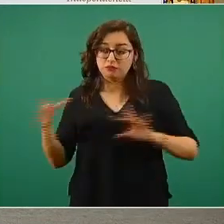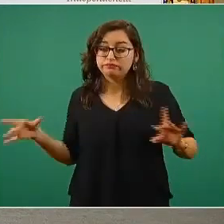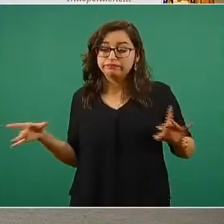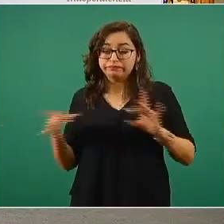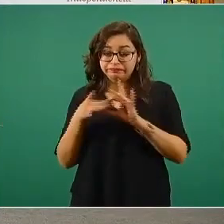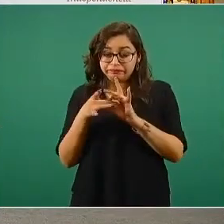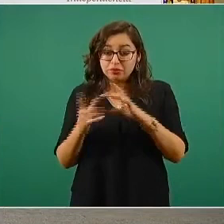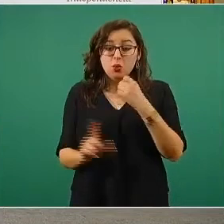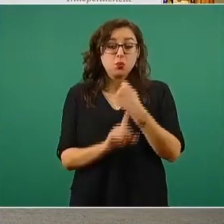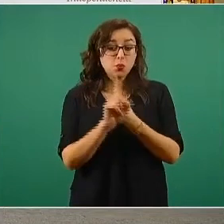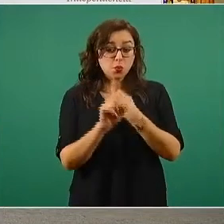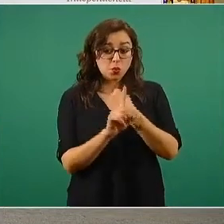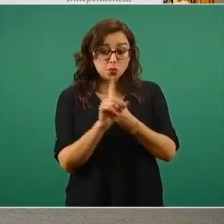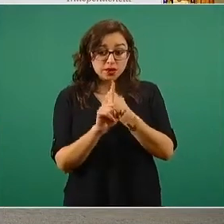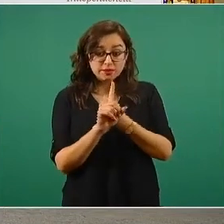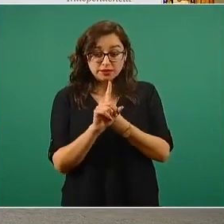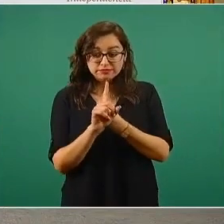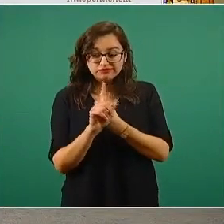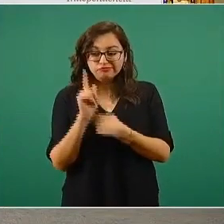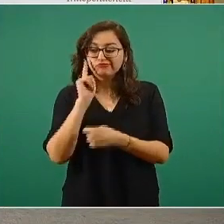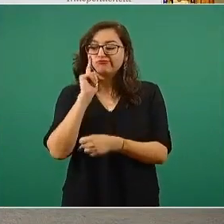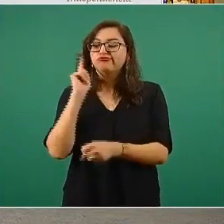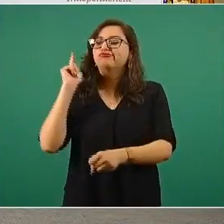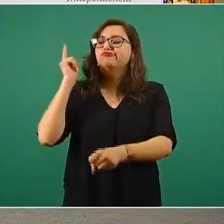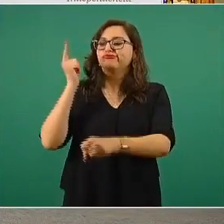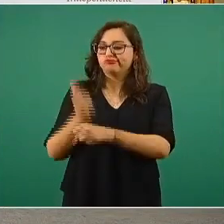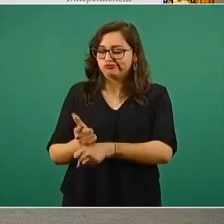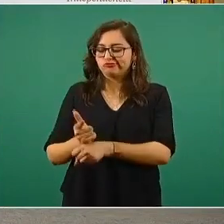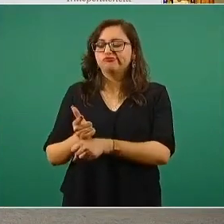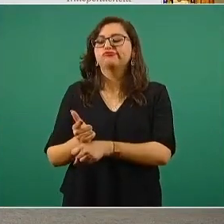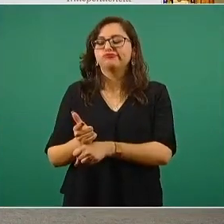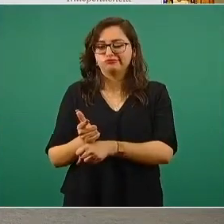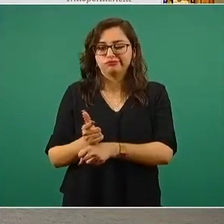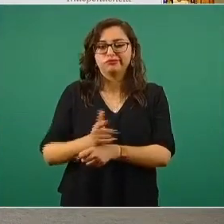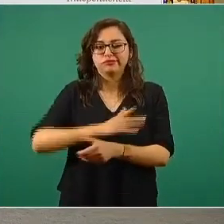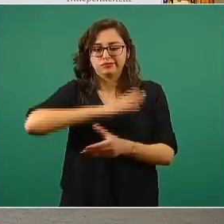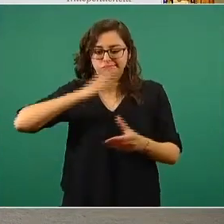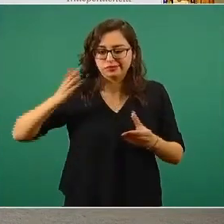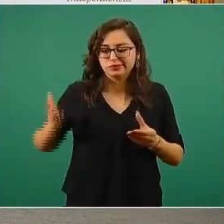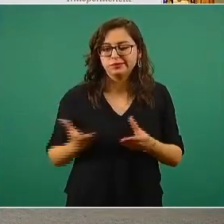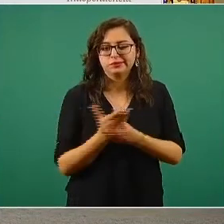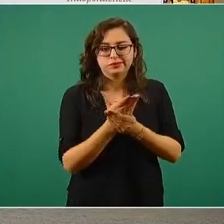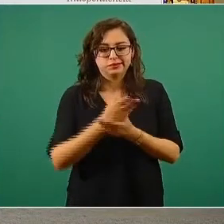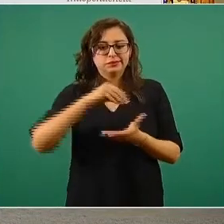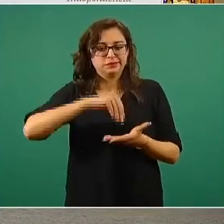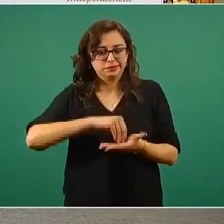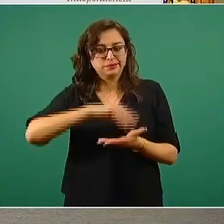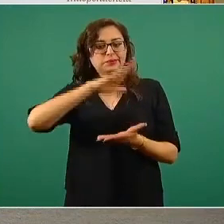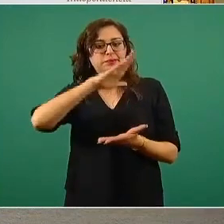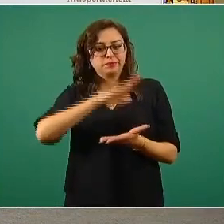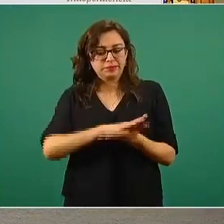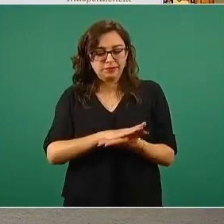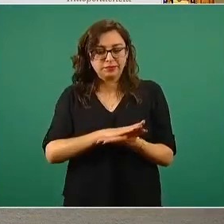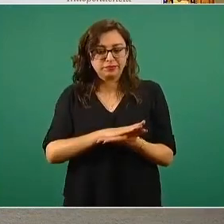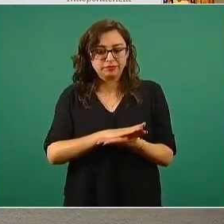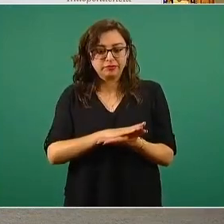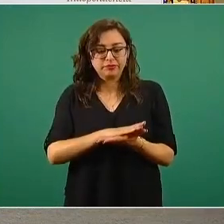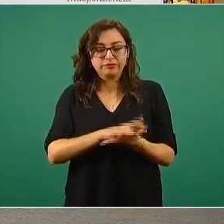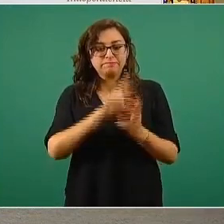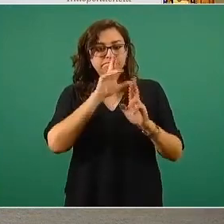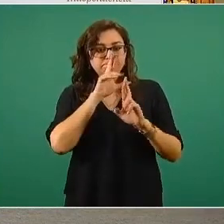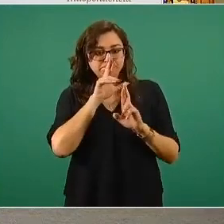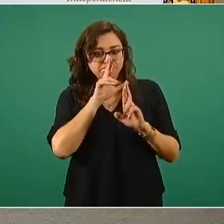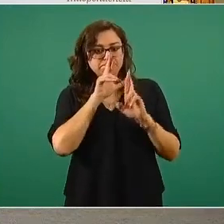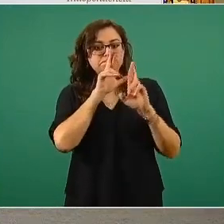vacuna. Cuando esta se identifica, entonces se lleva a cabo la clasificación correspondiente, o en este caso el resultado de